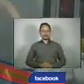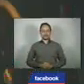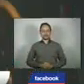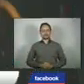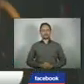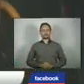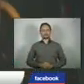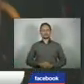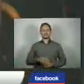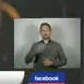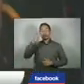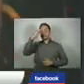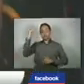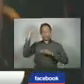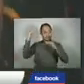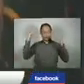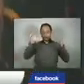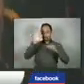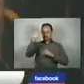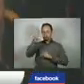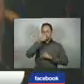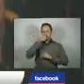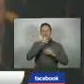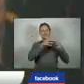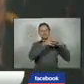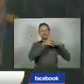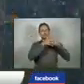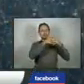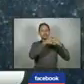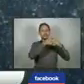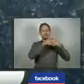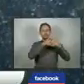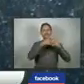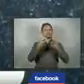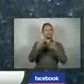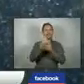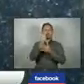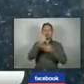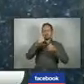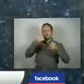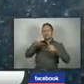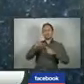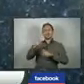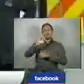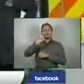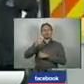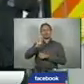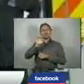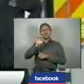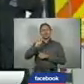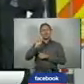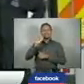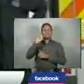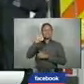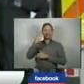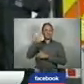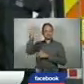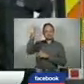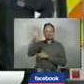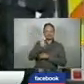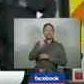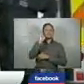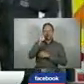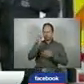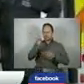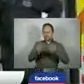En noticias internacionales, Estados Unidos gana una apelación que abre el camino para que Julian Assange sea extraditado y enfrente